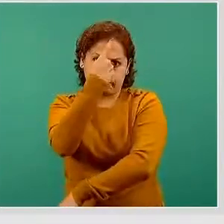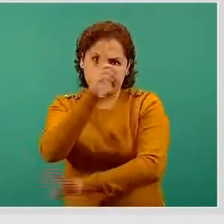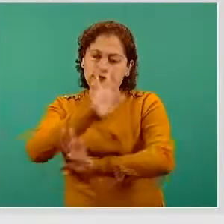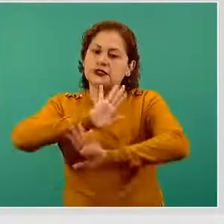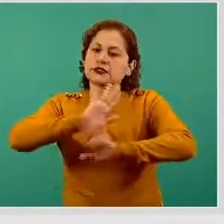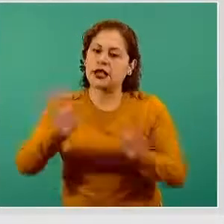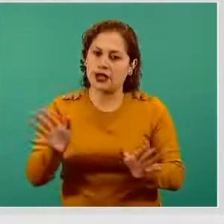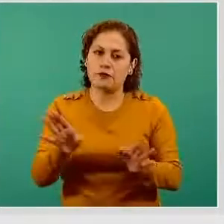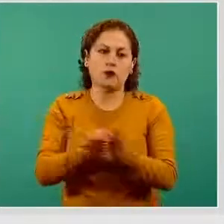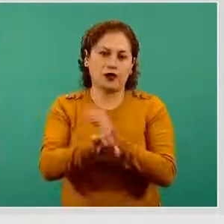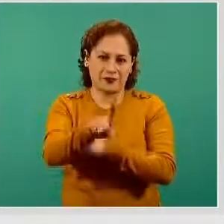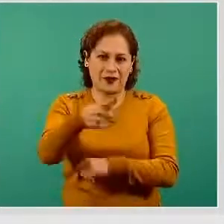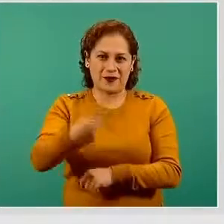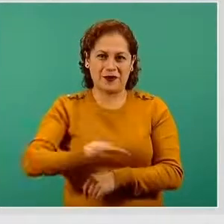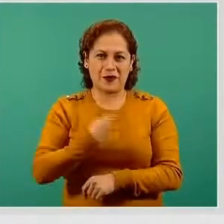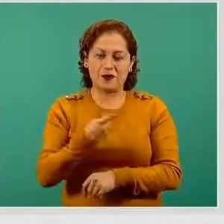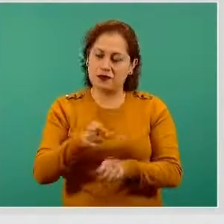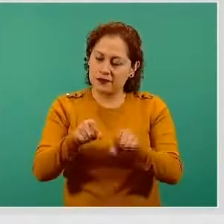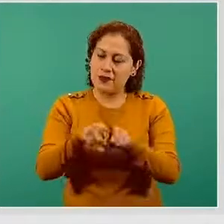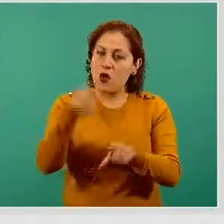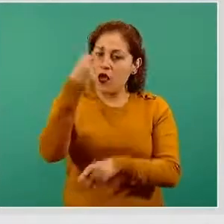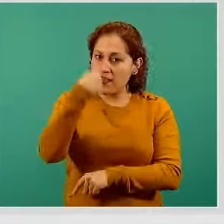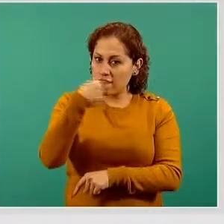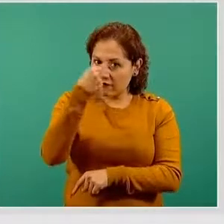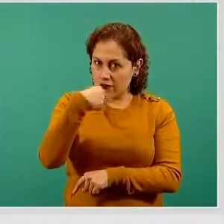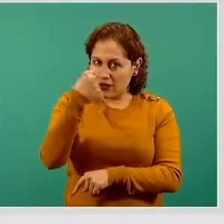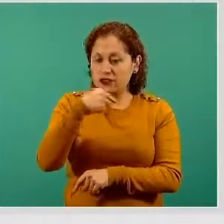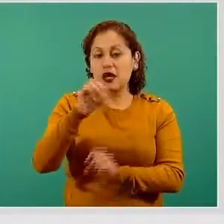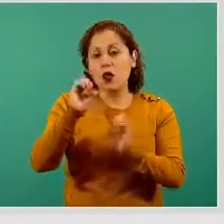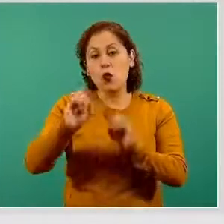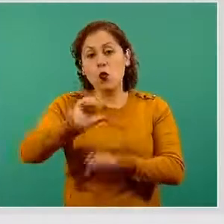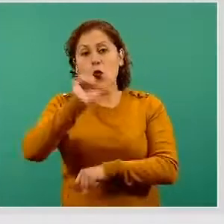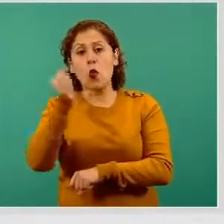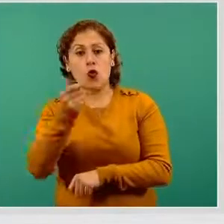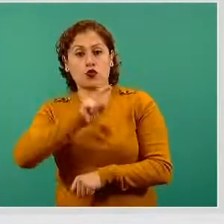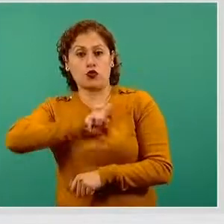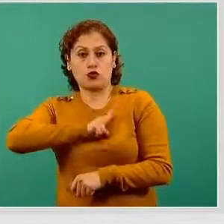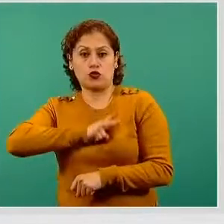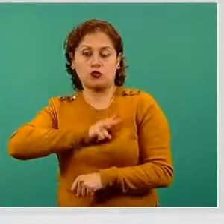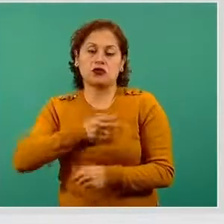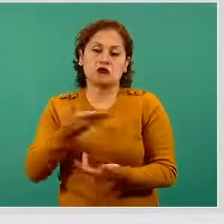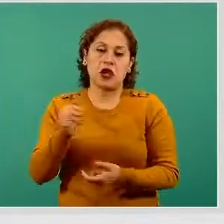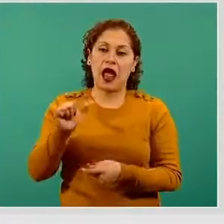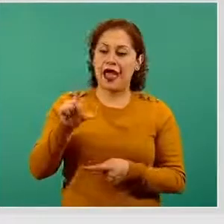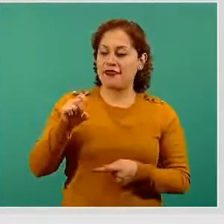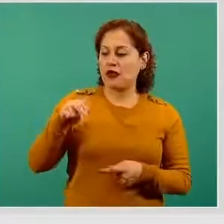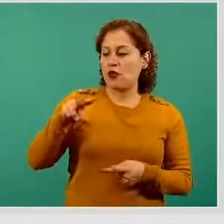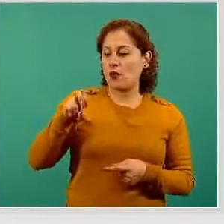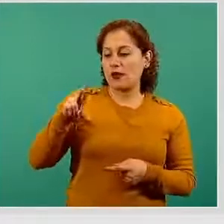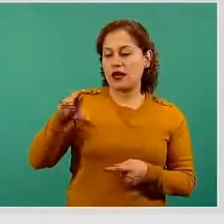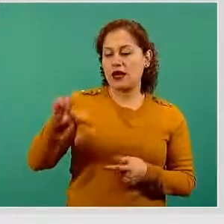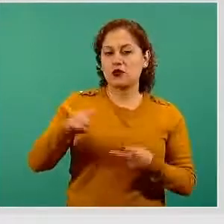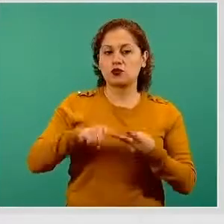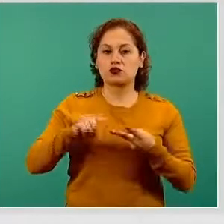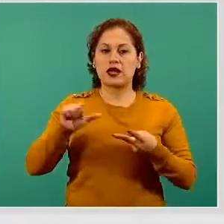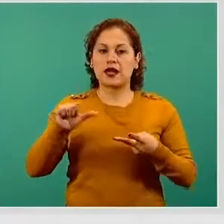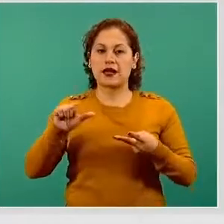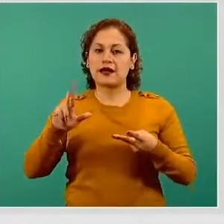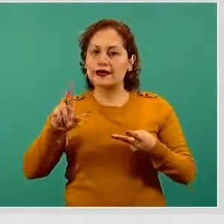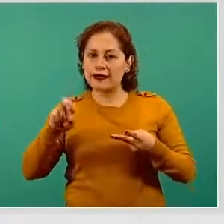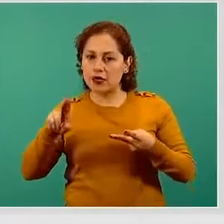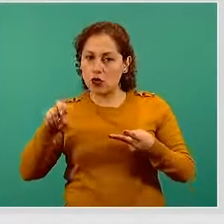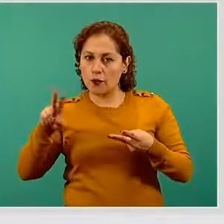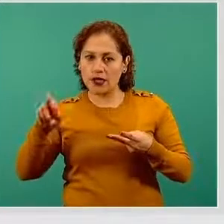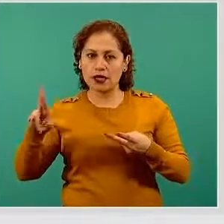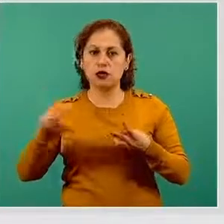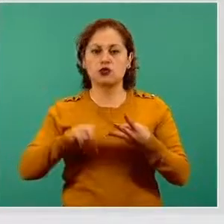la influenza o muchos otros virus respiratorios, adenovirus, renovirus, metaneumovirus,